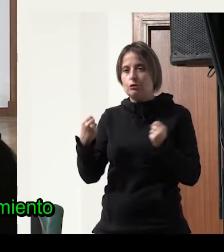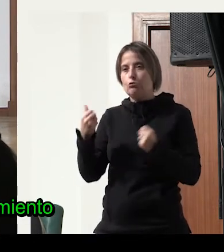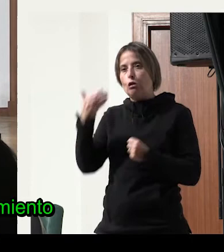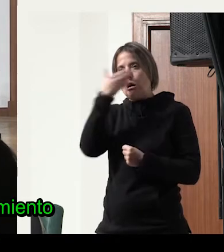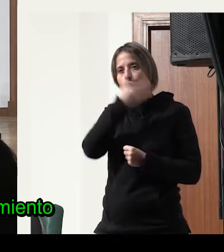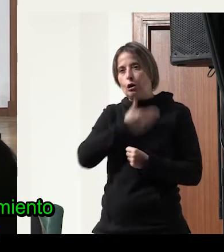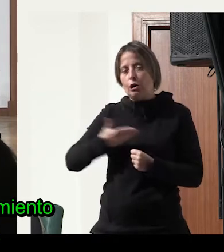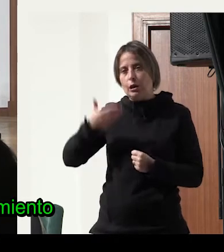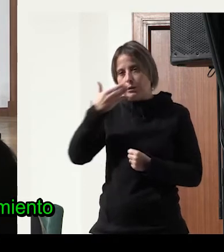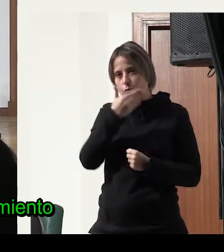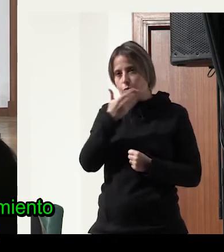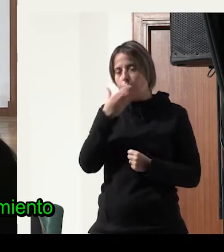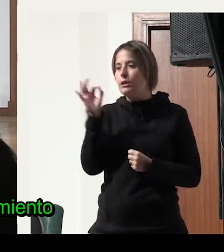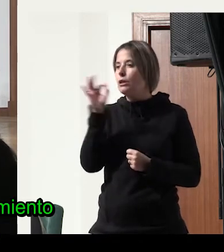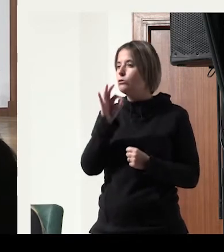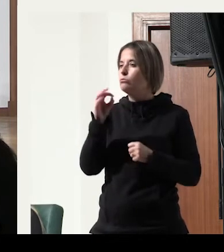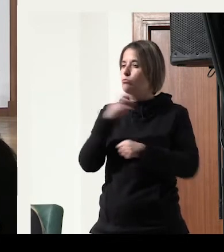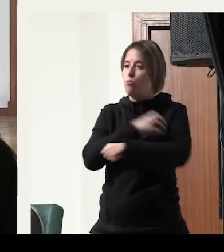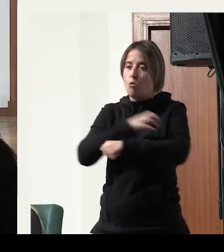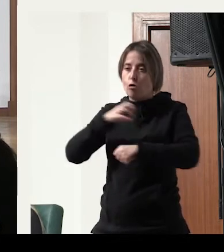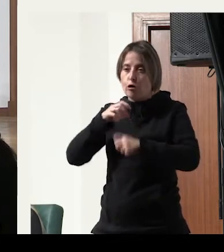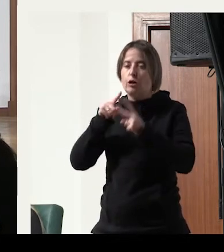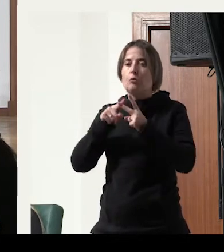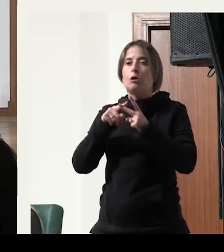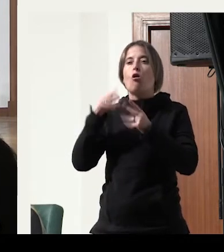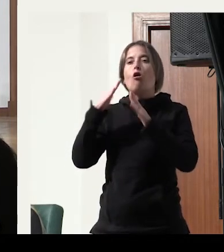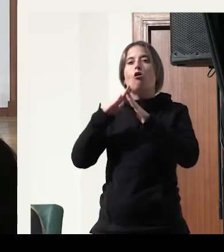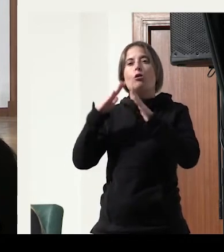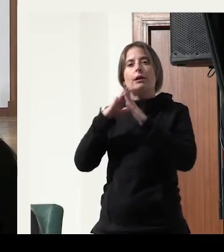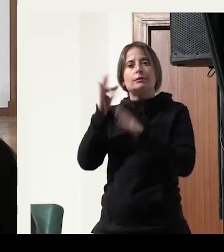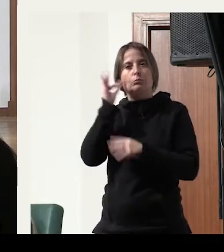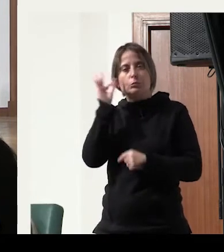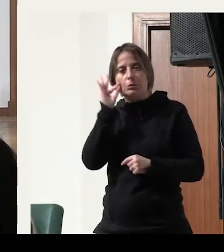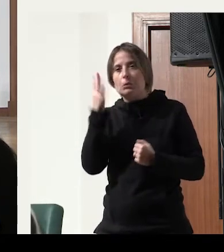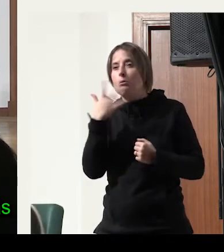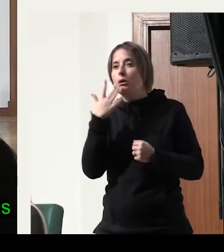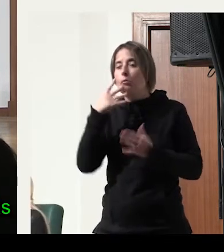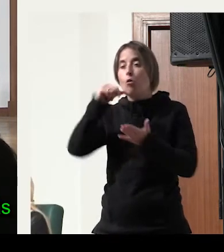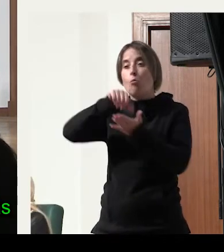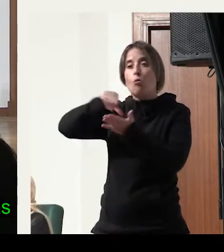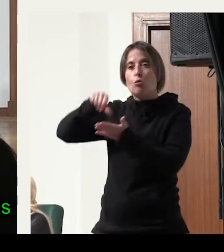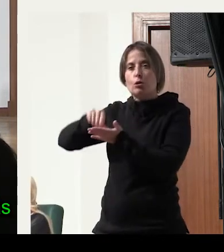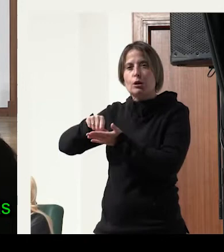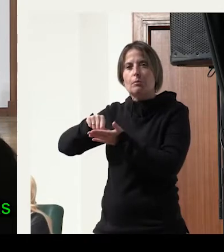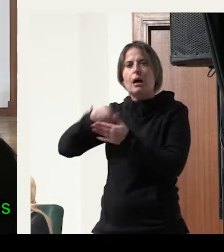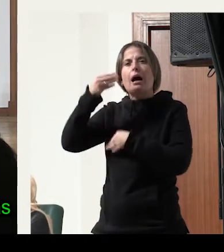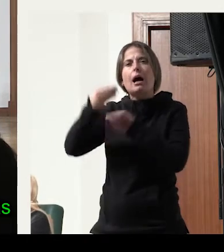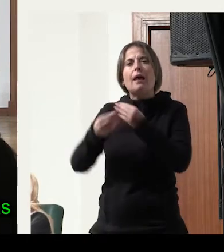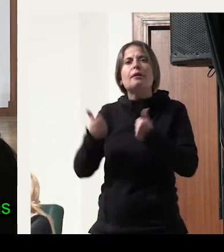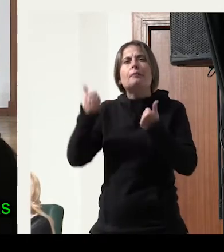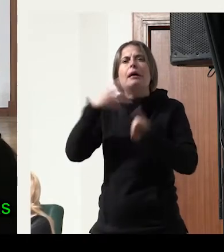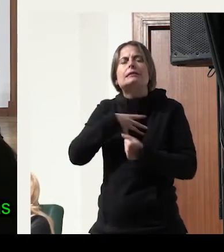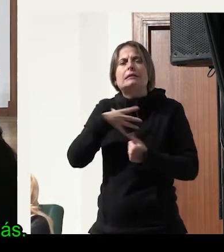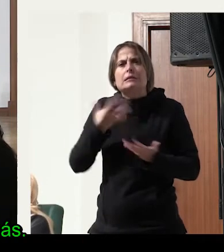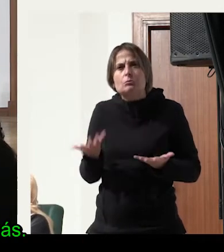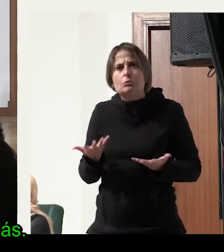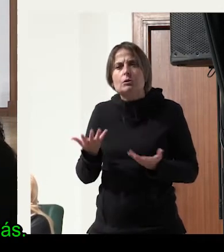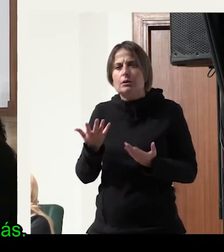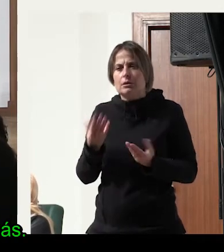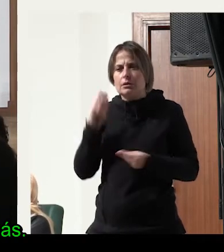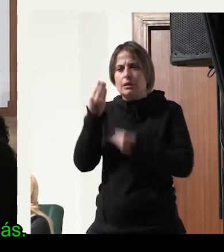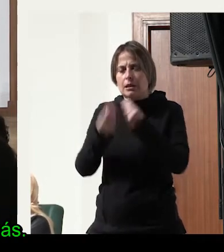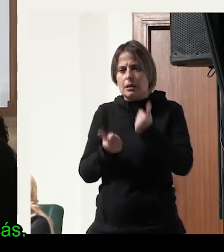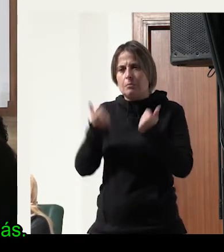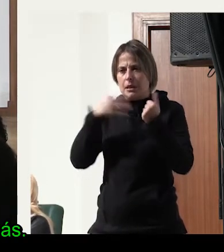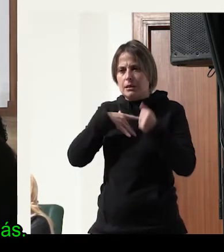o las escuelas de empoderamiento, las casas de las mujeres, pero a nivel, por ejemplo, municipal, ¿qué más se puede hacer? Y se puede hacer mucho más de lo que se está haciendo, ¿eh? Se están